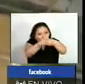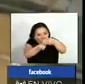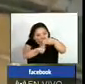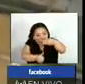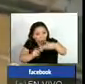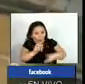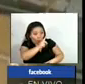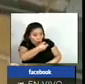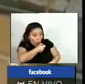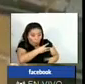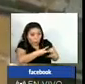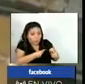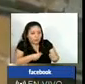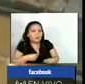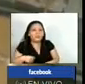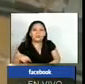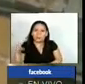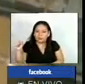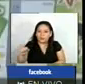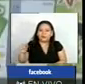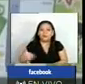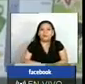escaseado. Se ha escaseado, redoxone.